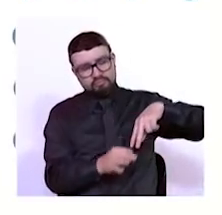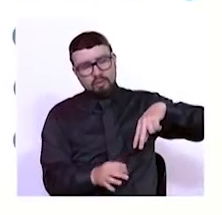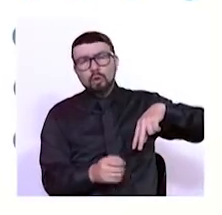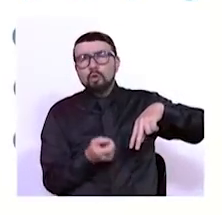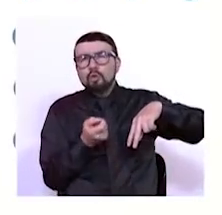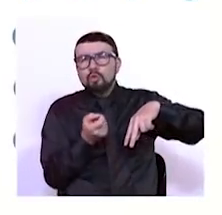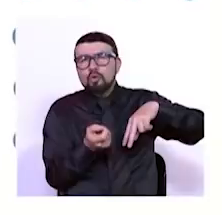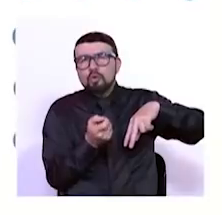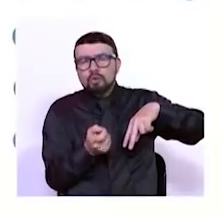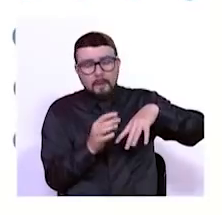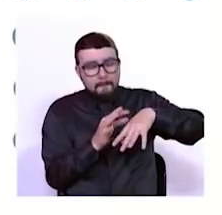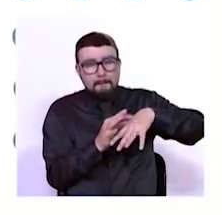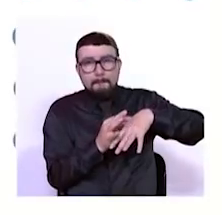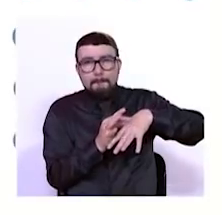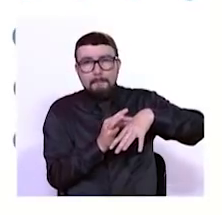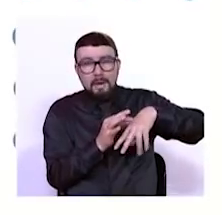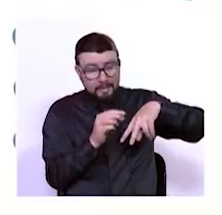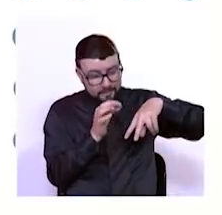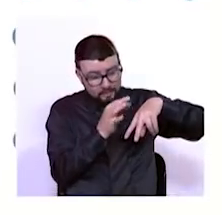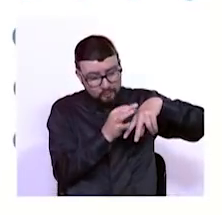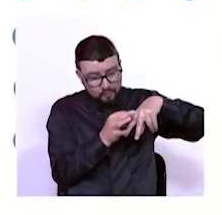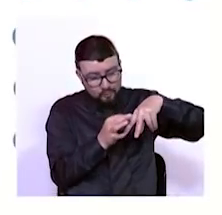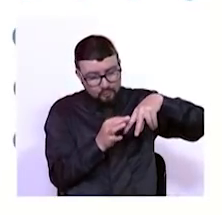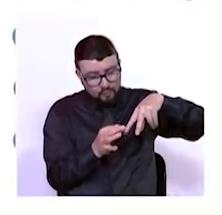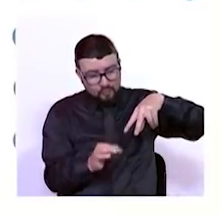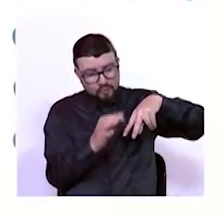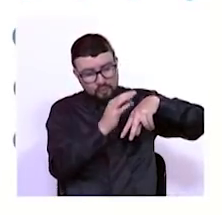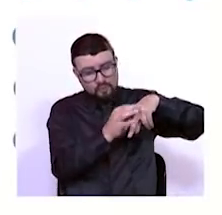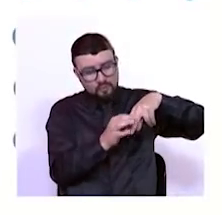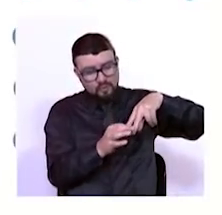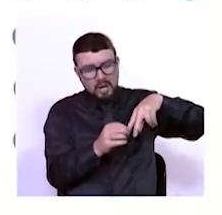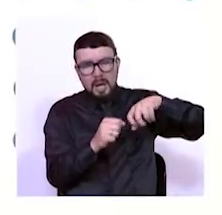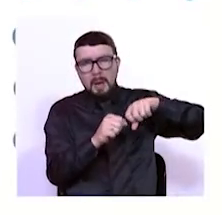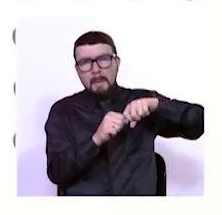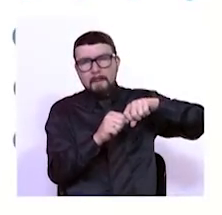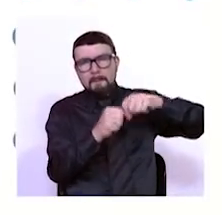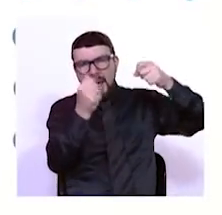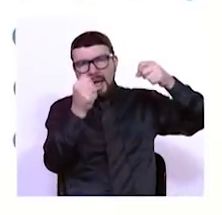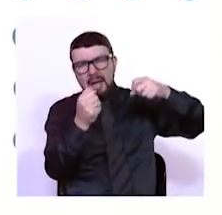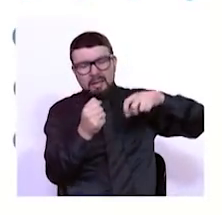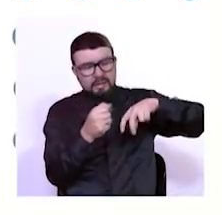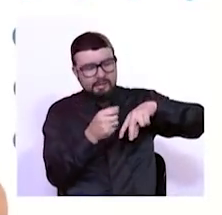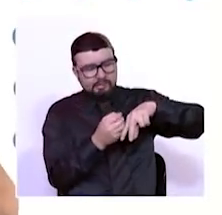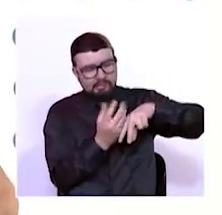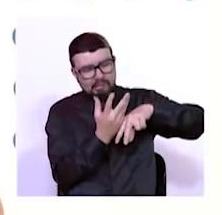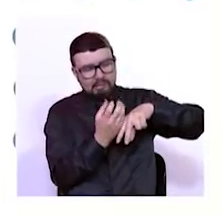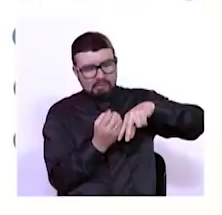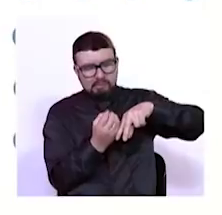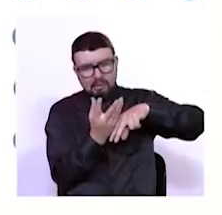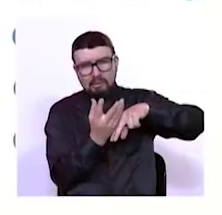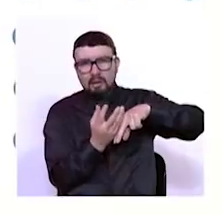que van por la partecita más superficial, se colapsan, se destruyen, se